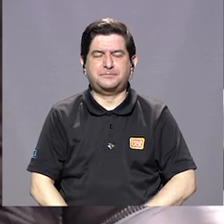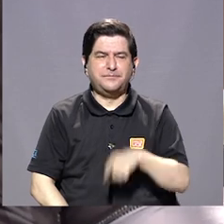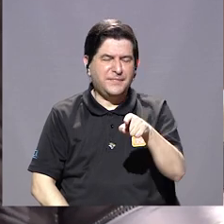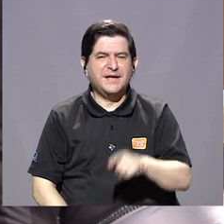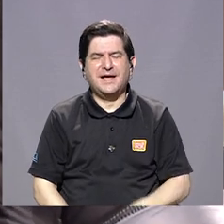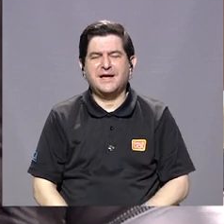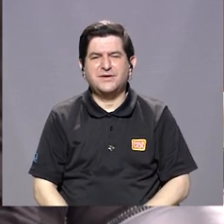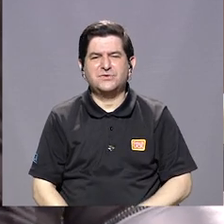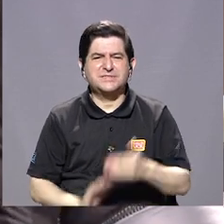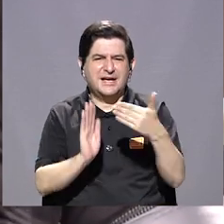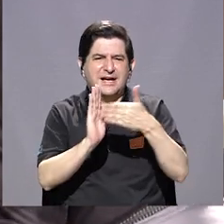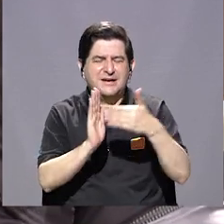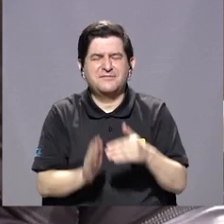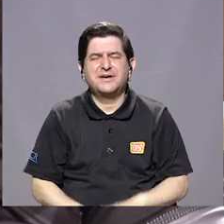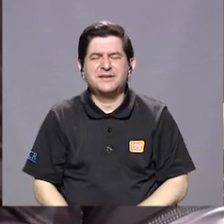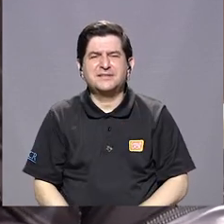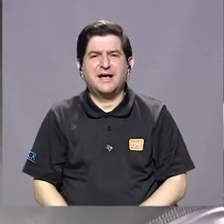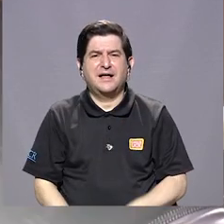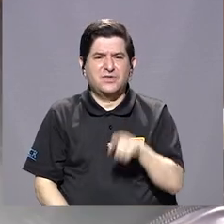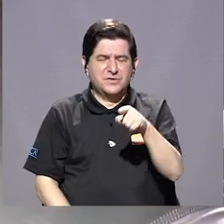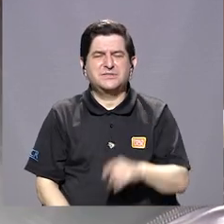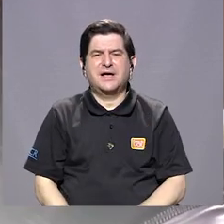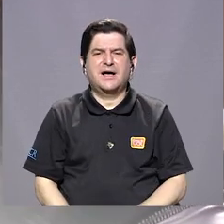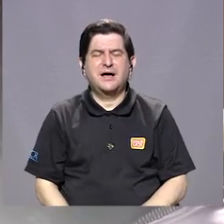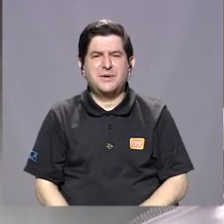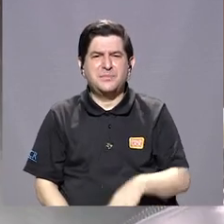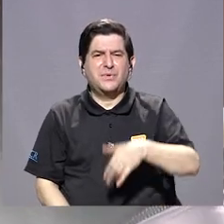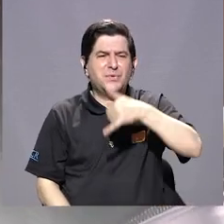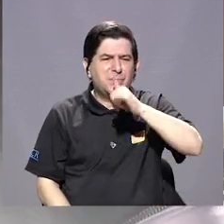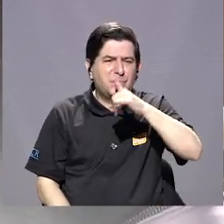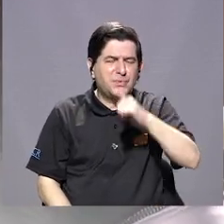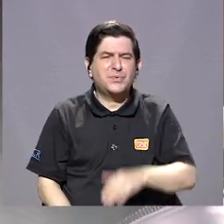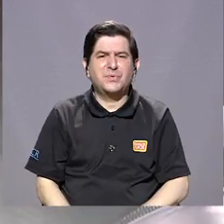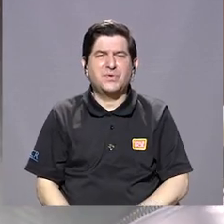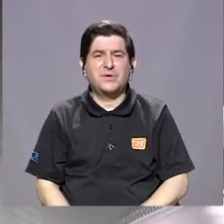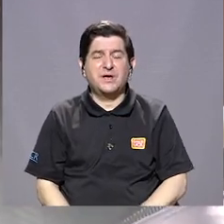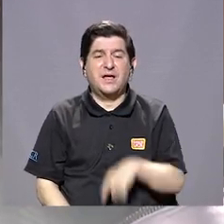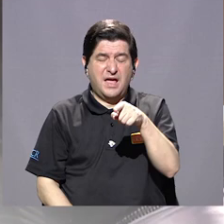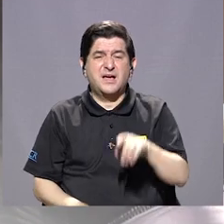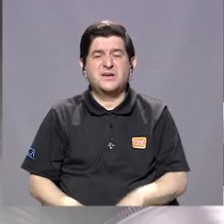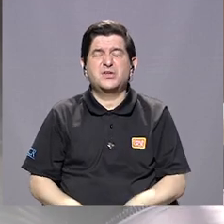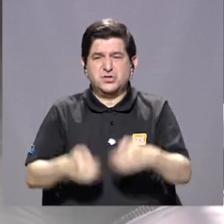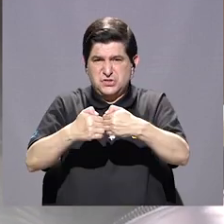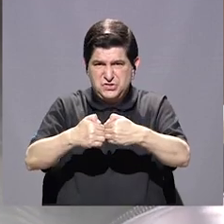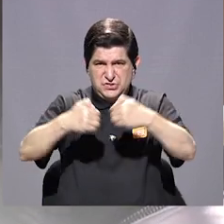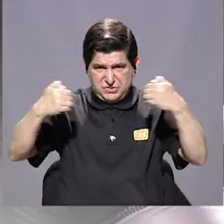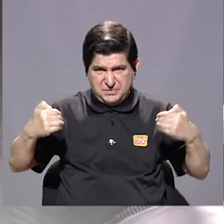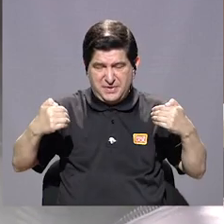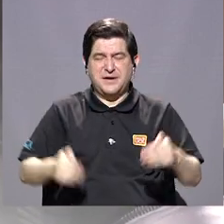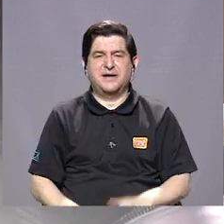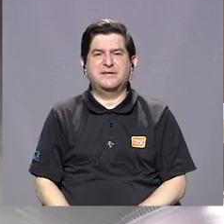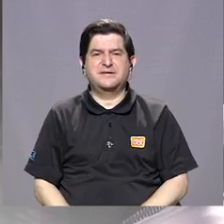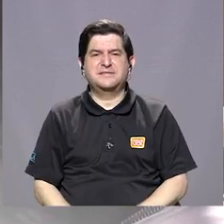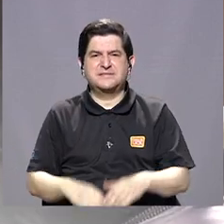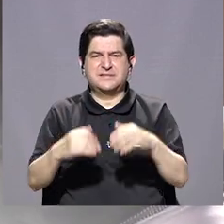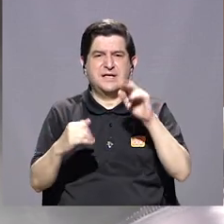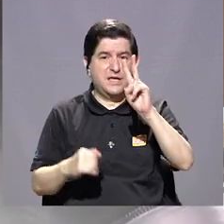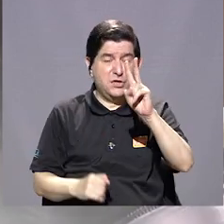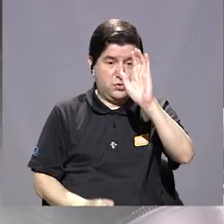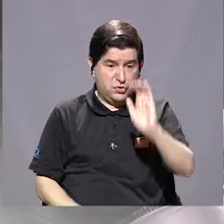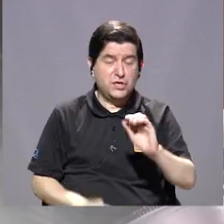sufrieran alcoholismo, depresión severa y demás. Ellos se separaron y todavía habían dos pequeños en la